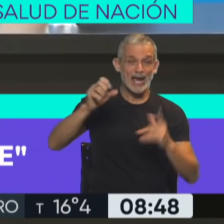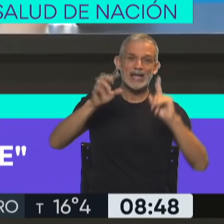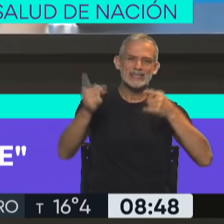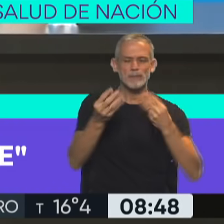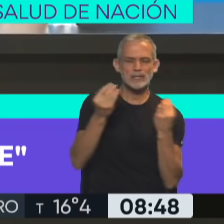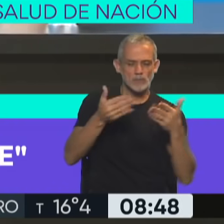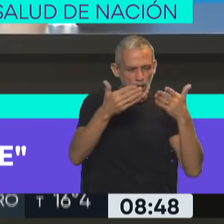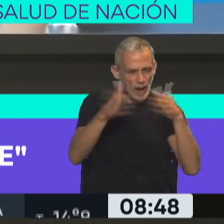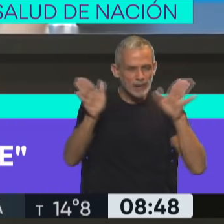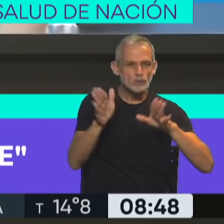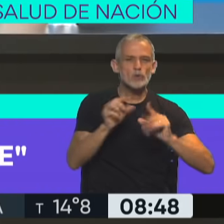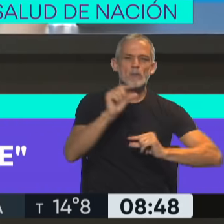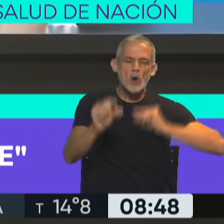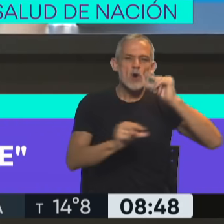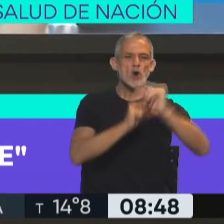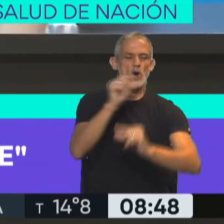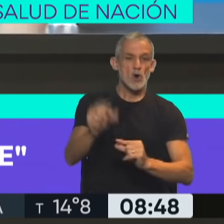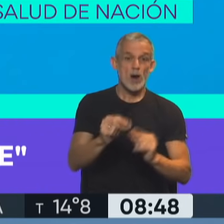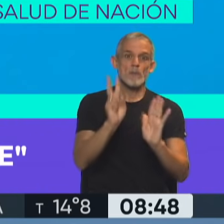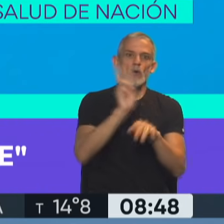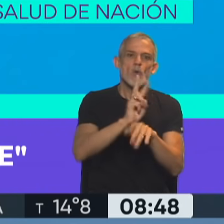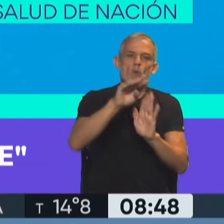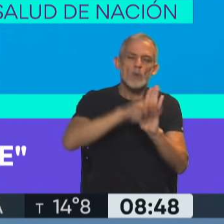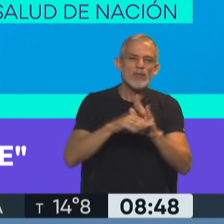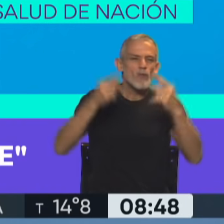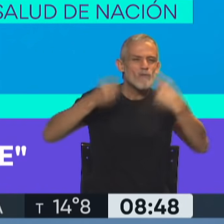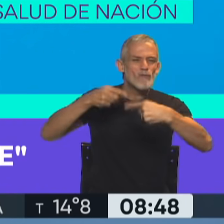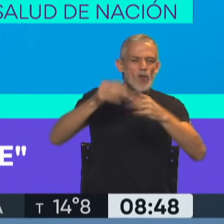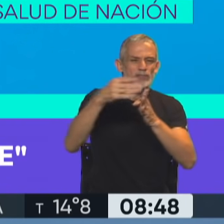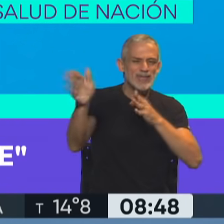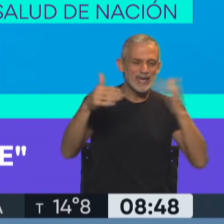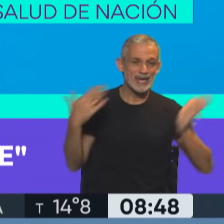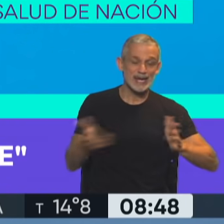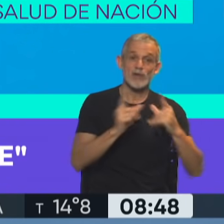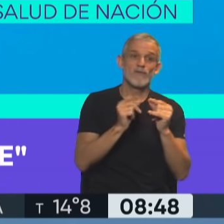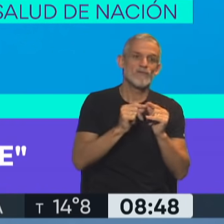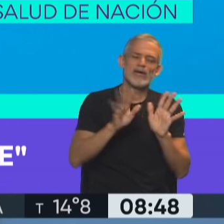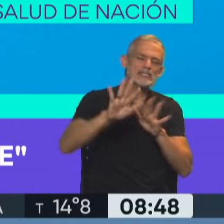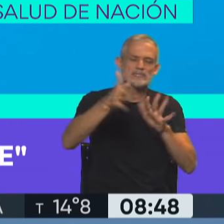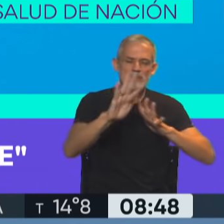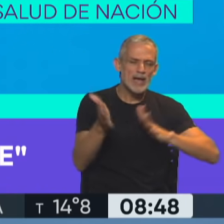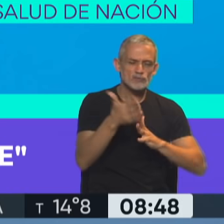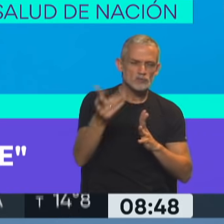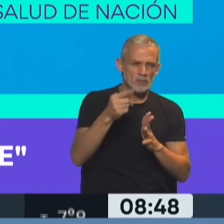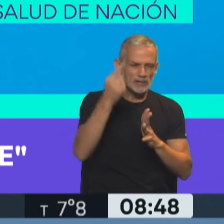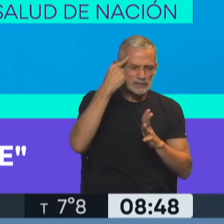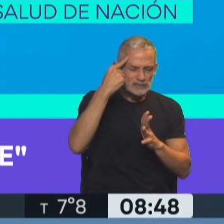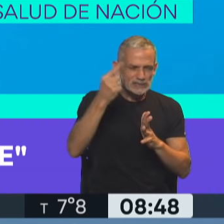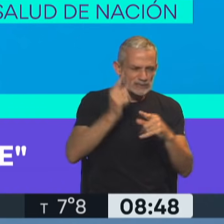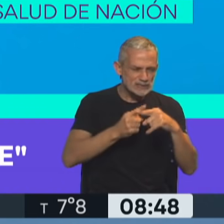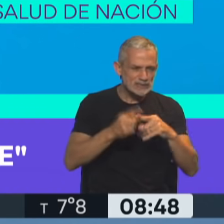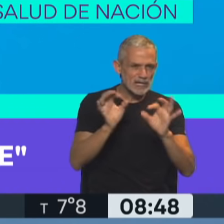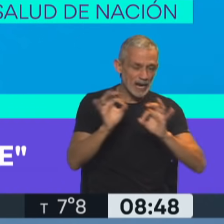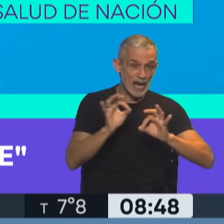la apertura gradual y cuidada de fronteras con las fechas estimadas en función de